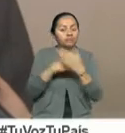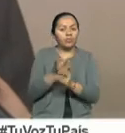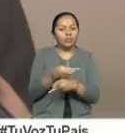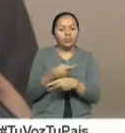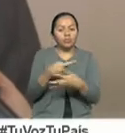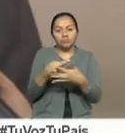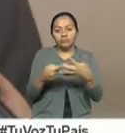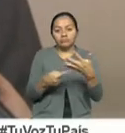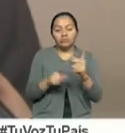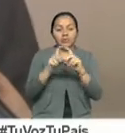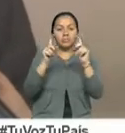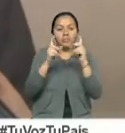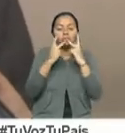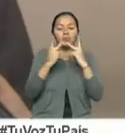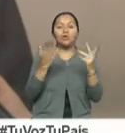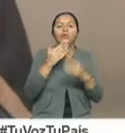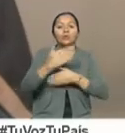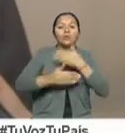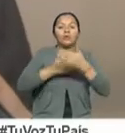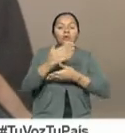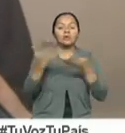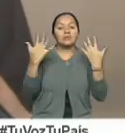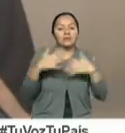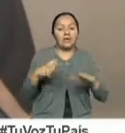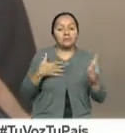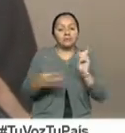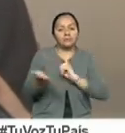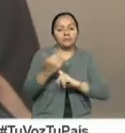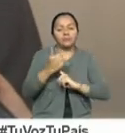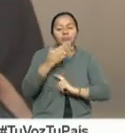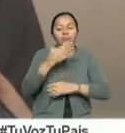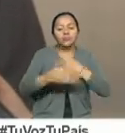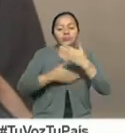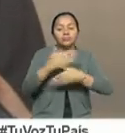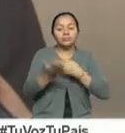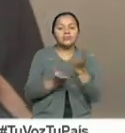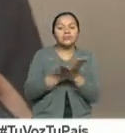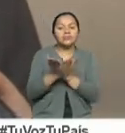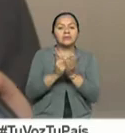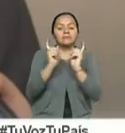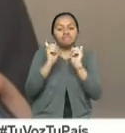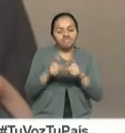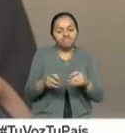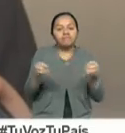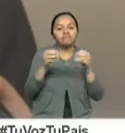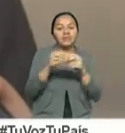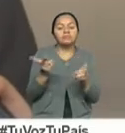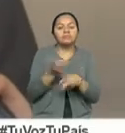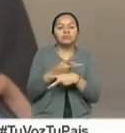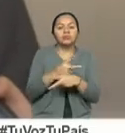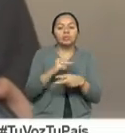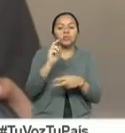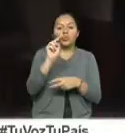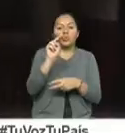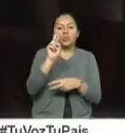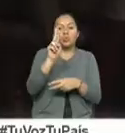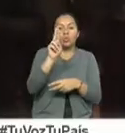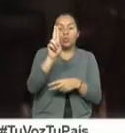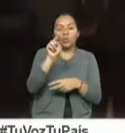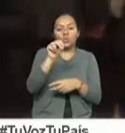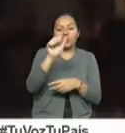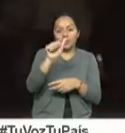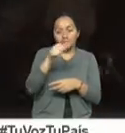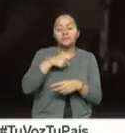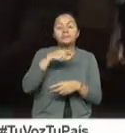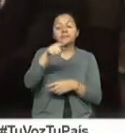otras empresas públicas para ver también cómo podemos llegar a ellos con los servicios que nosotros tenemos y los productos de la Unidad Nacional de Almacenamiento. En la